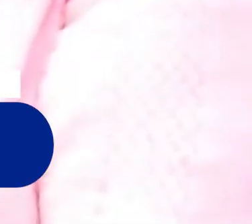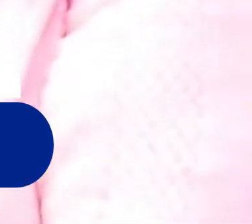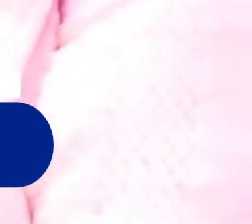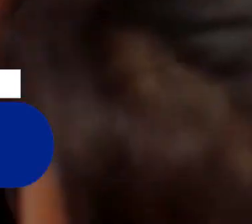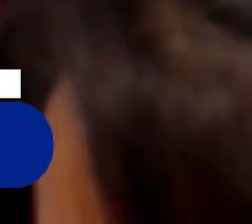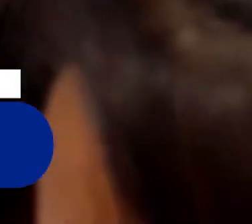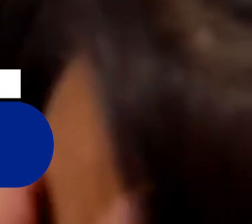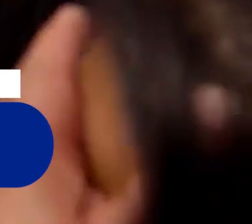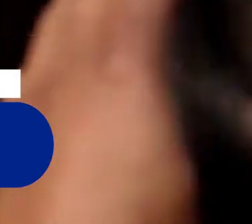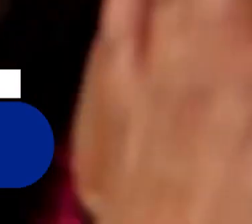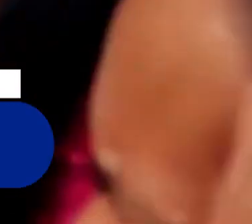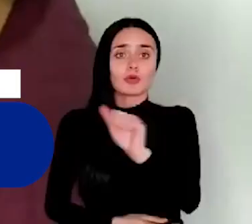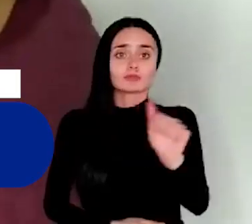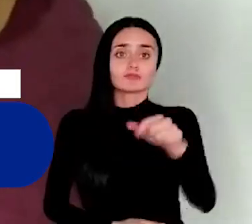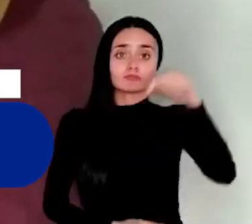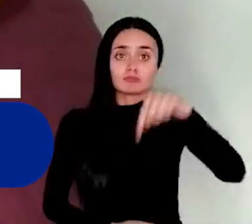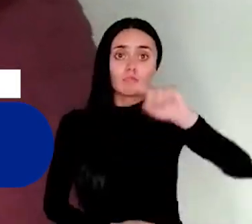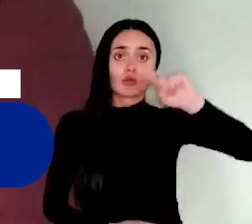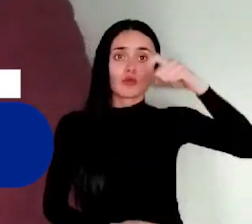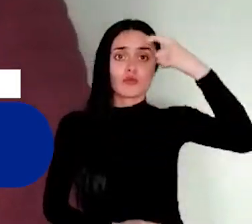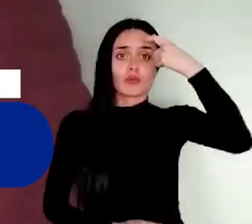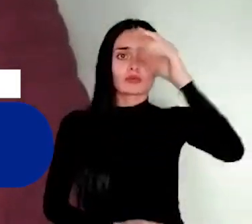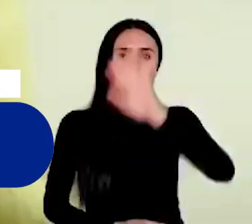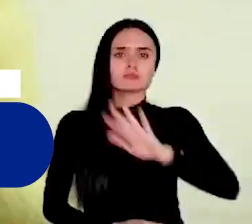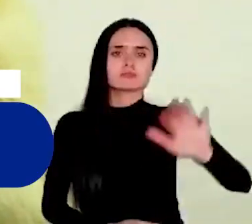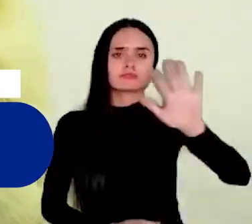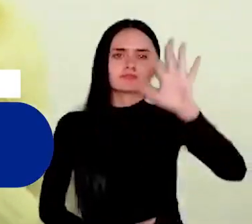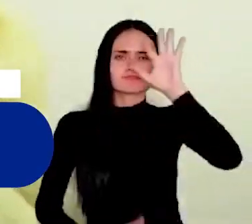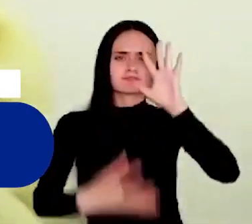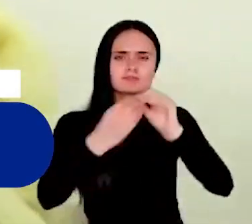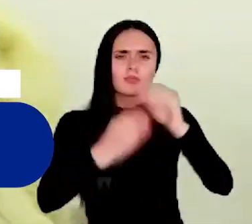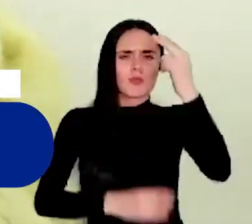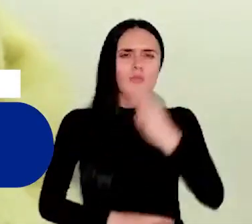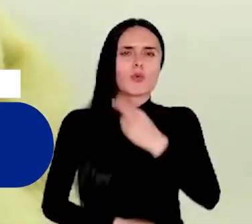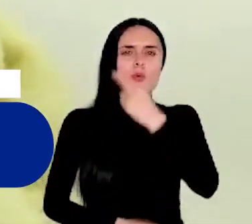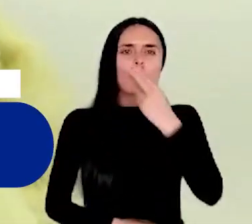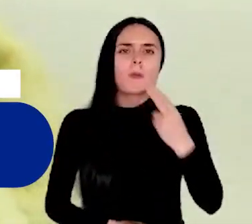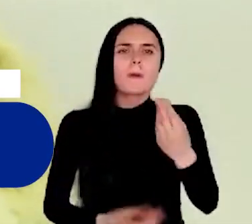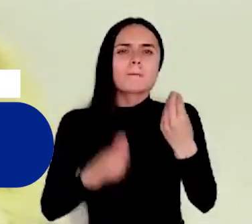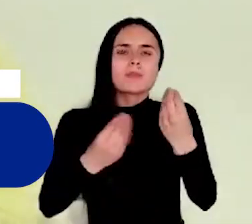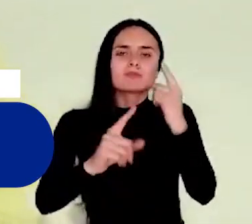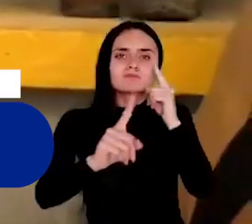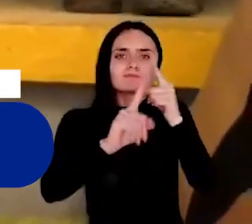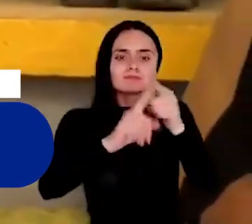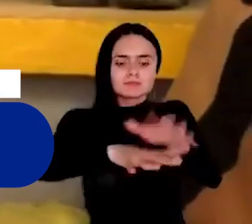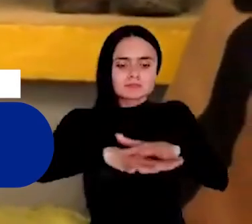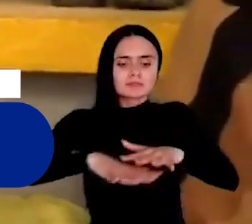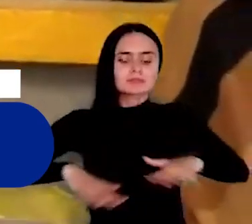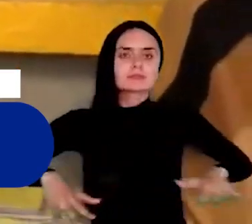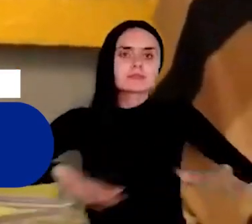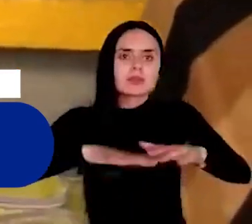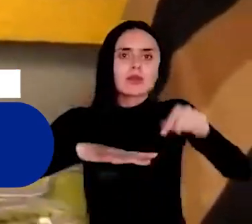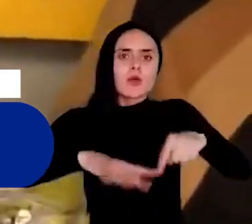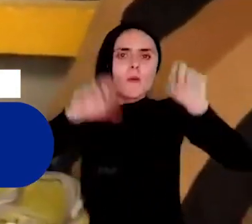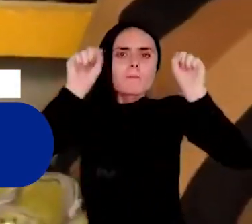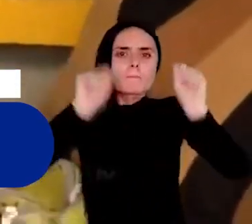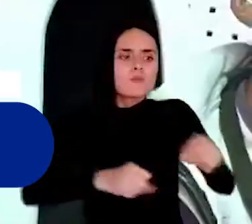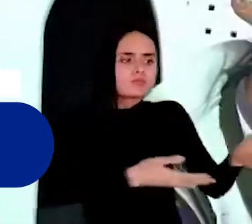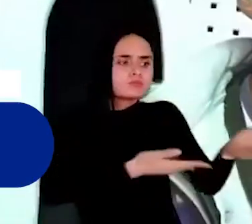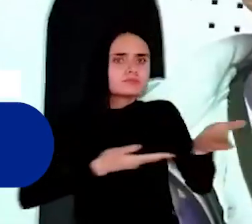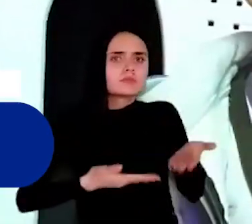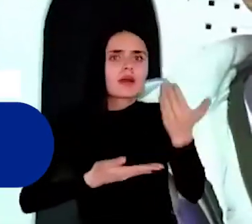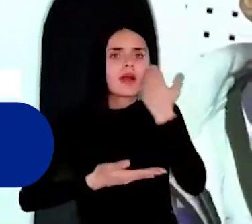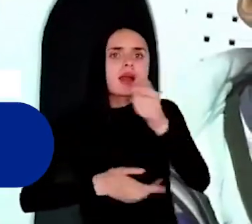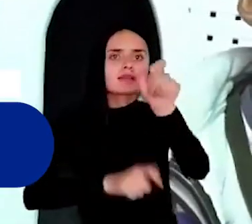tiempo parcial, así como la constitución de salas amigas de la familia lactante en el entorno laboral. El gobernador y la secretaria de salud